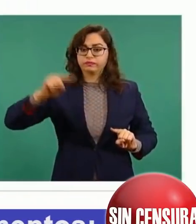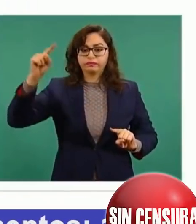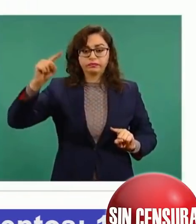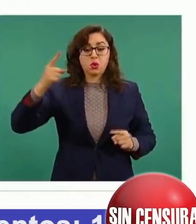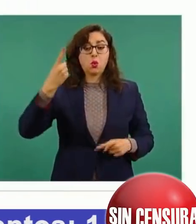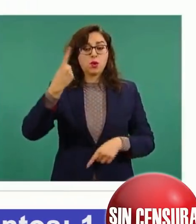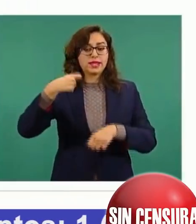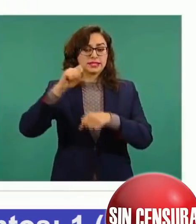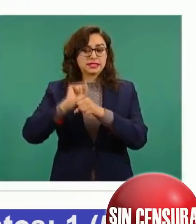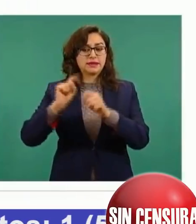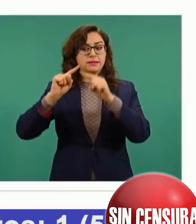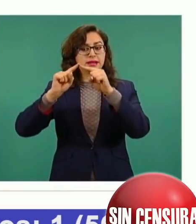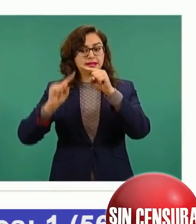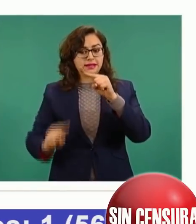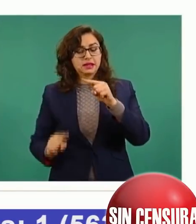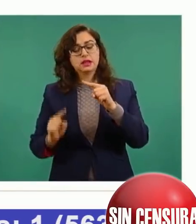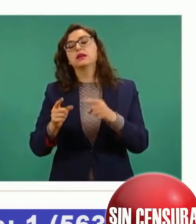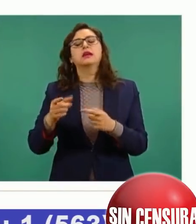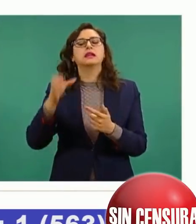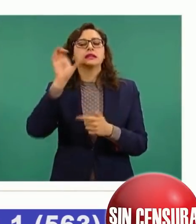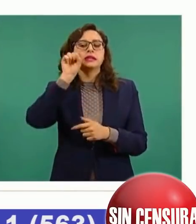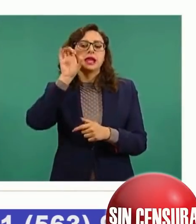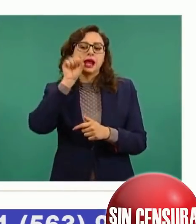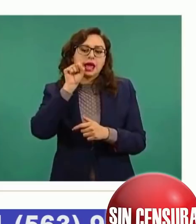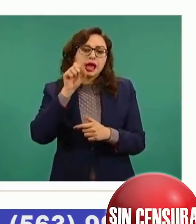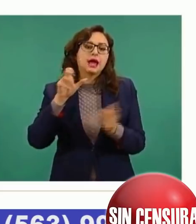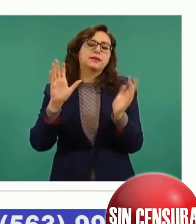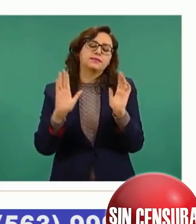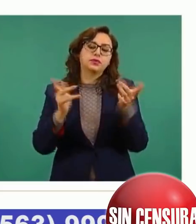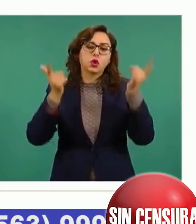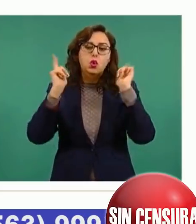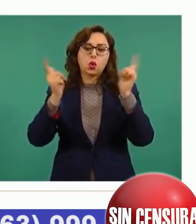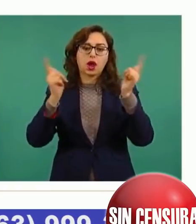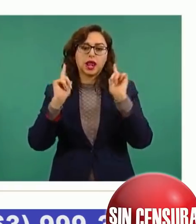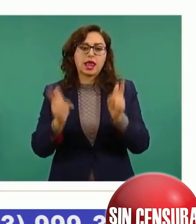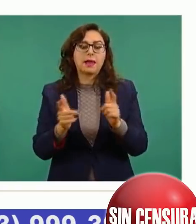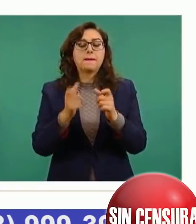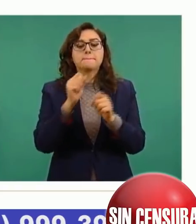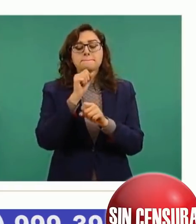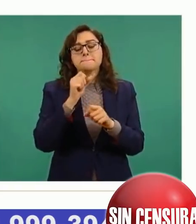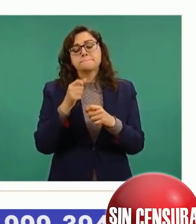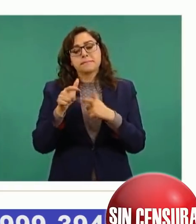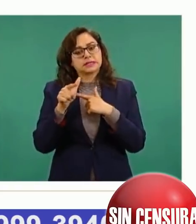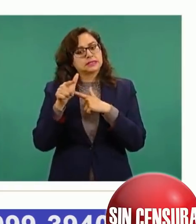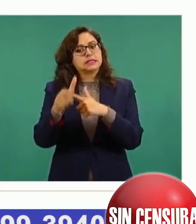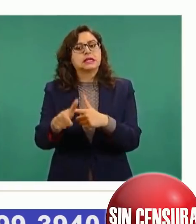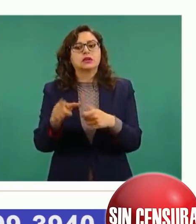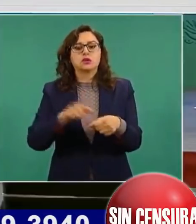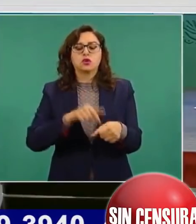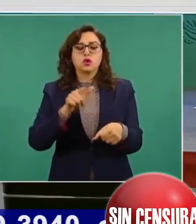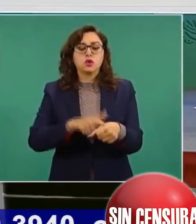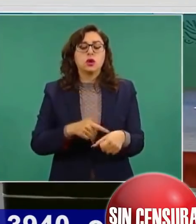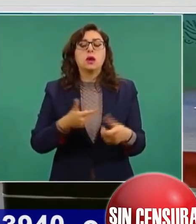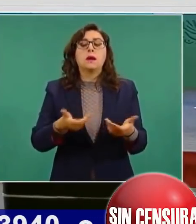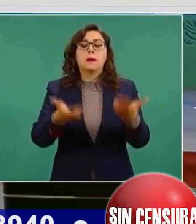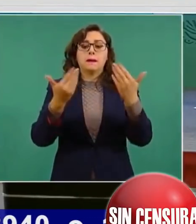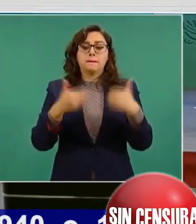no lo pierda, y vean ustedes cómo hay fluctuaciones importantes de las defunciones en este momento en ascenso. La